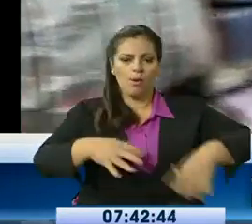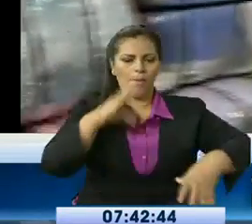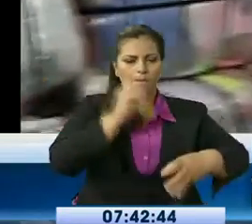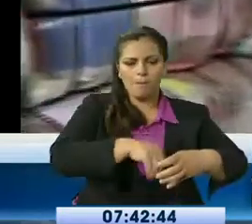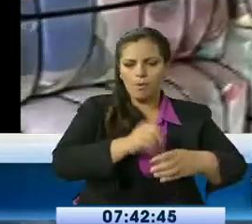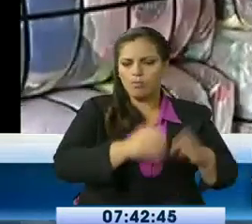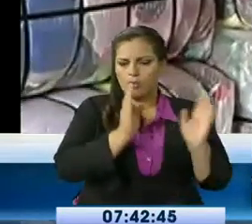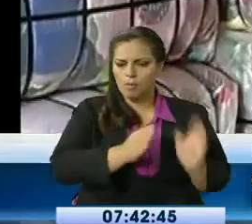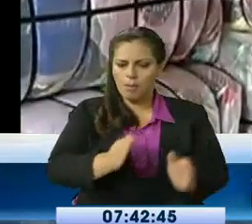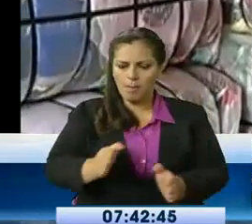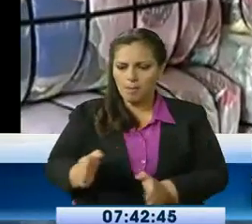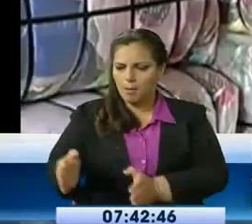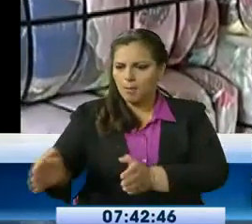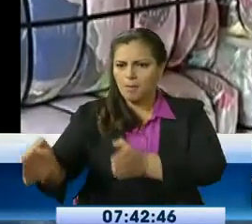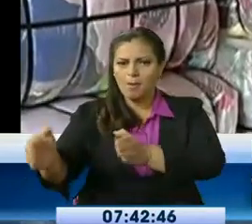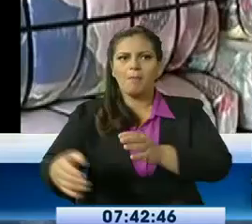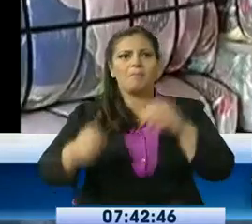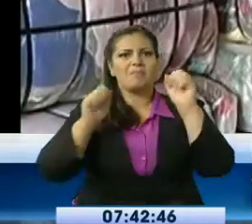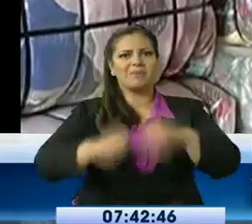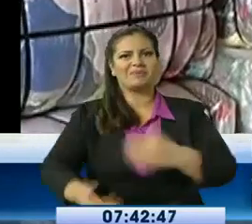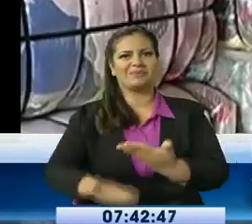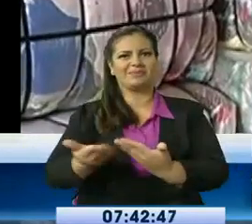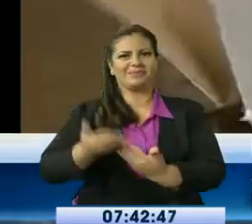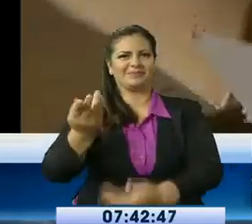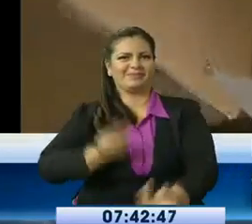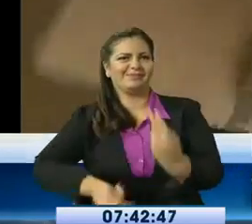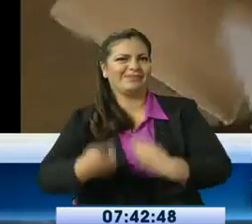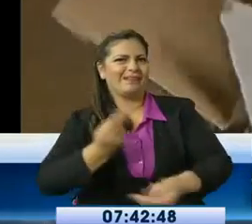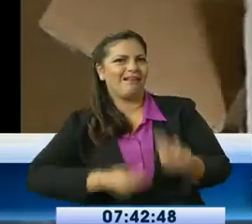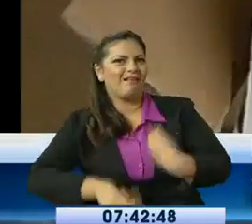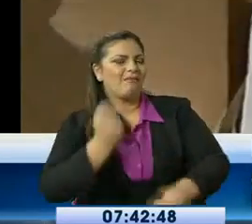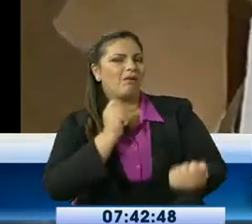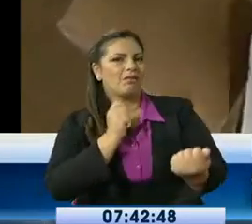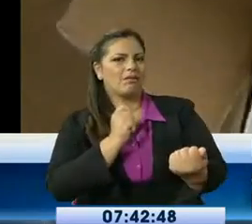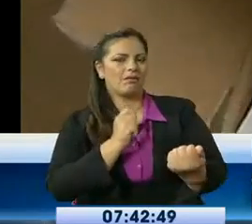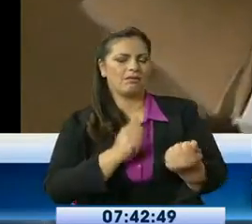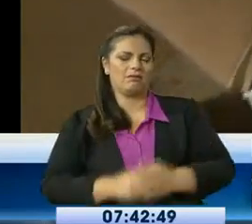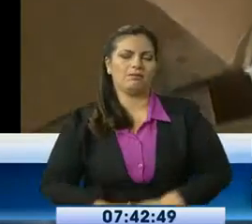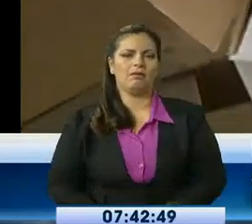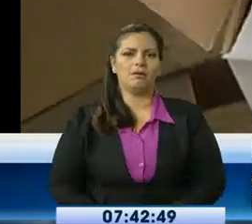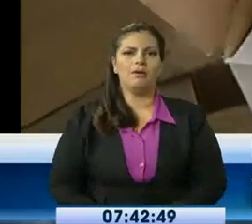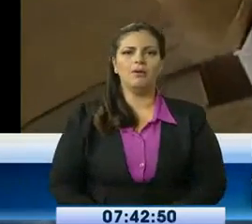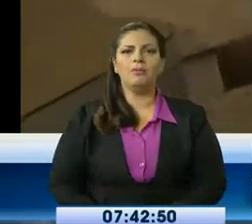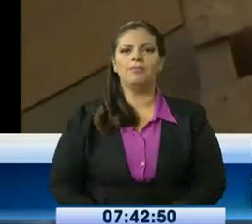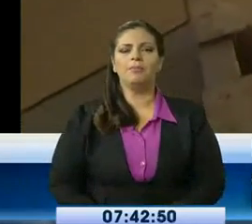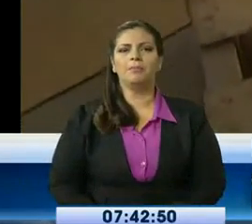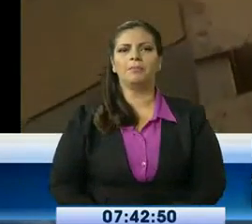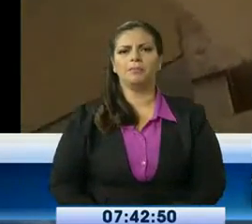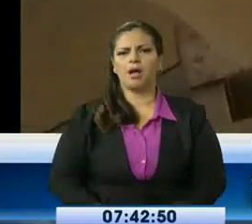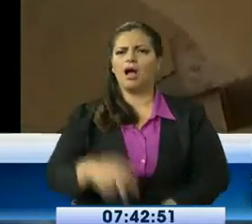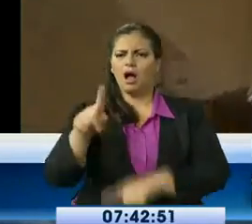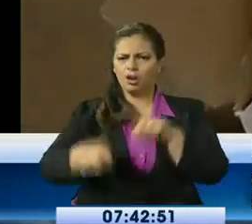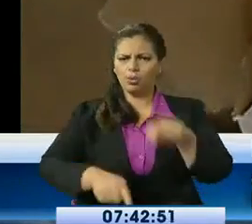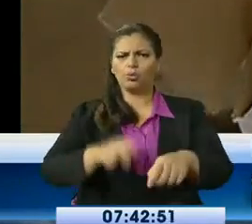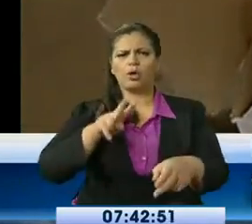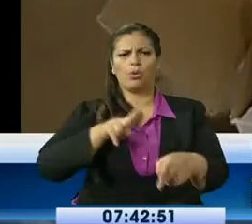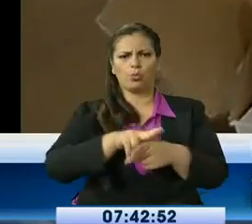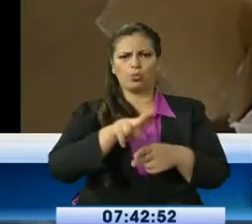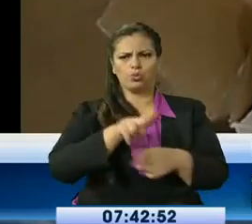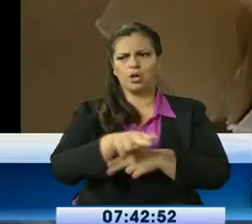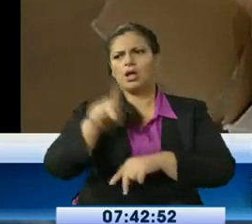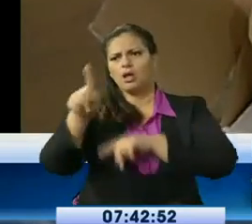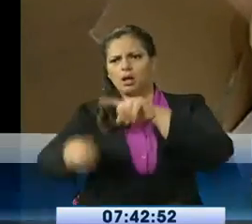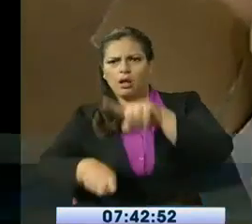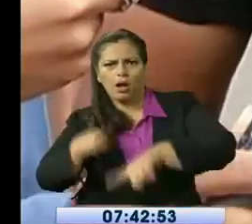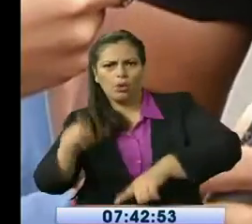así su comercialización. Conocemos que la ropa está mezclada entre nueva y usada. De igual manera